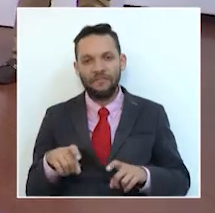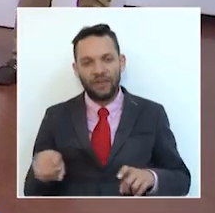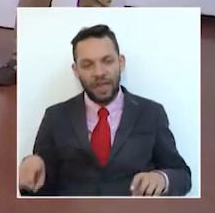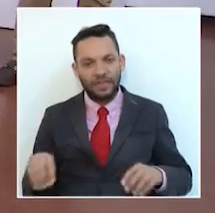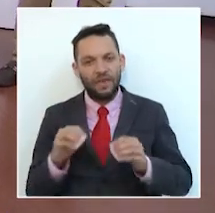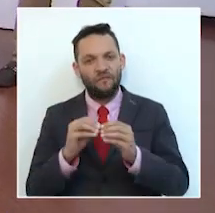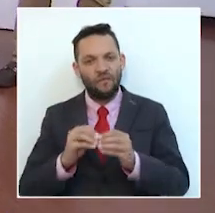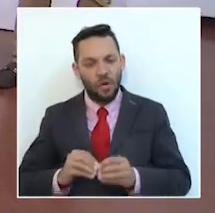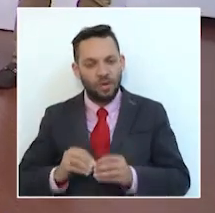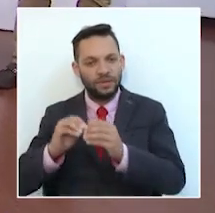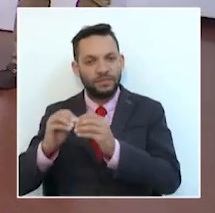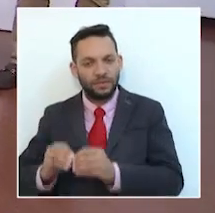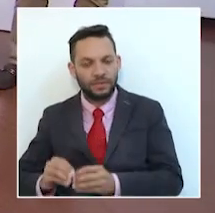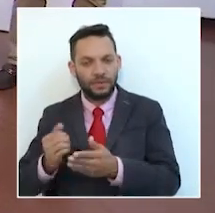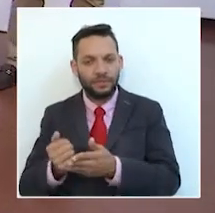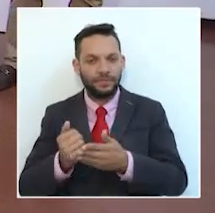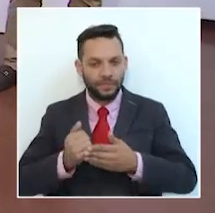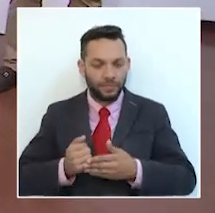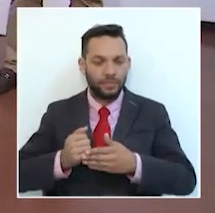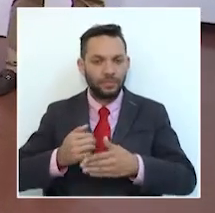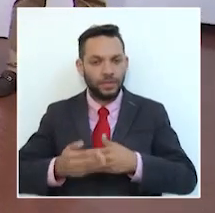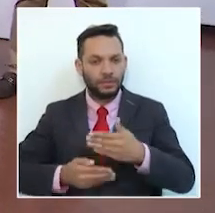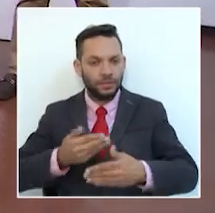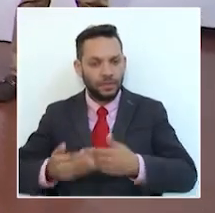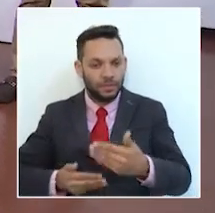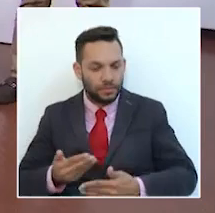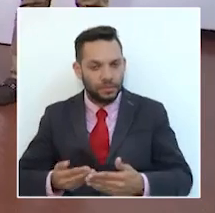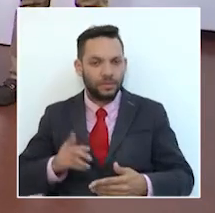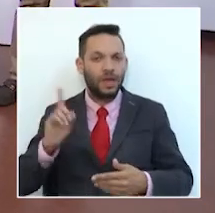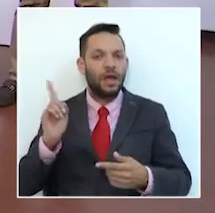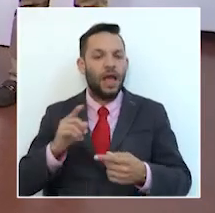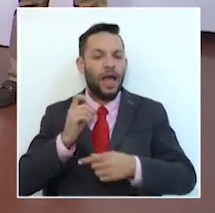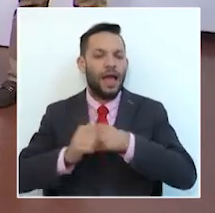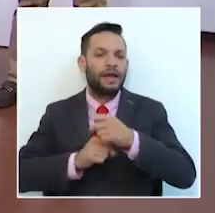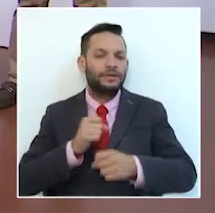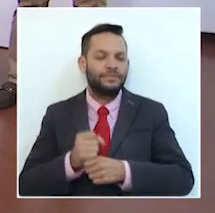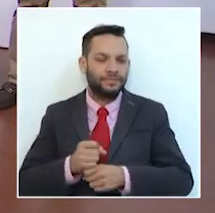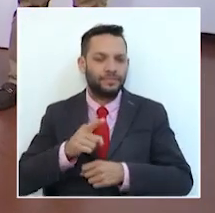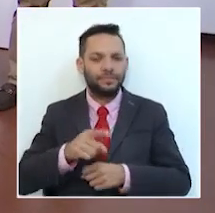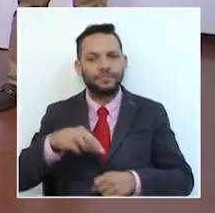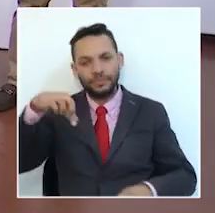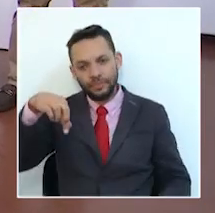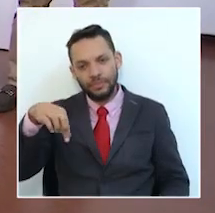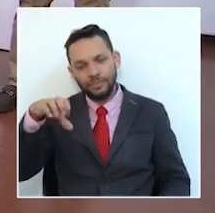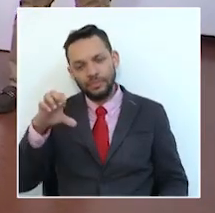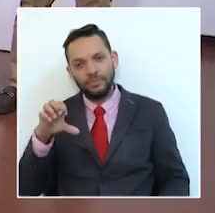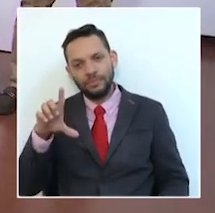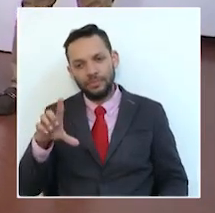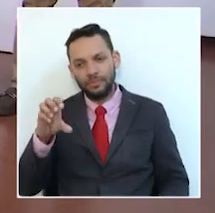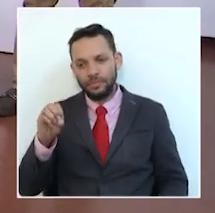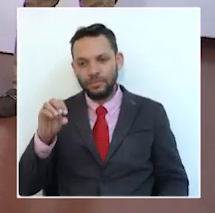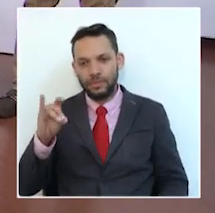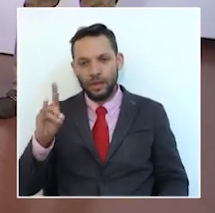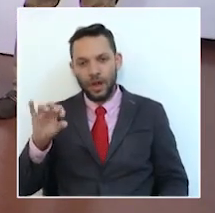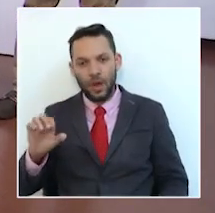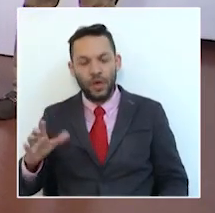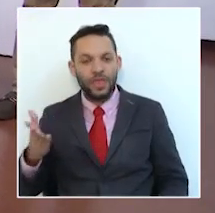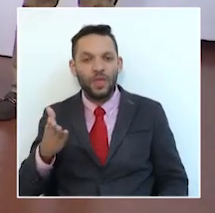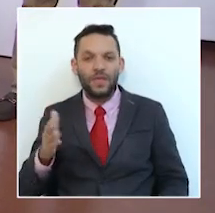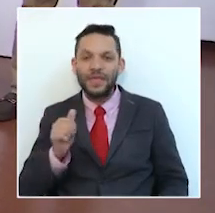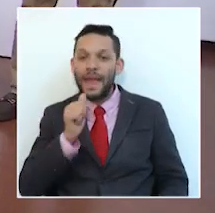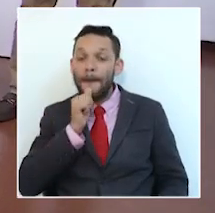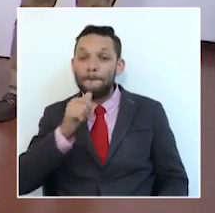tienen un conocimiento de ellos desde hace muchísimos años un pelo hoy de famoso como es el del mar muerto pues